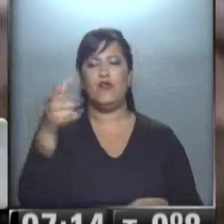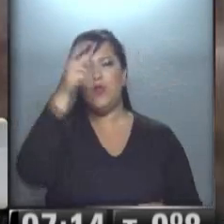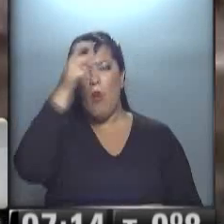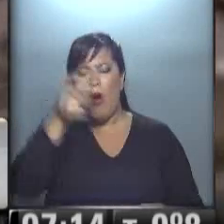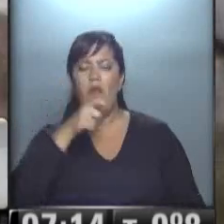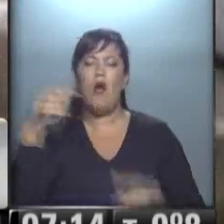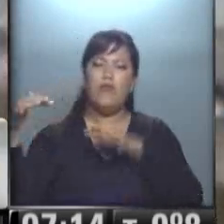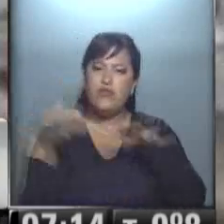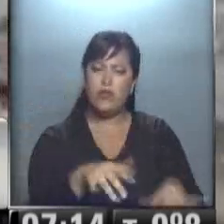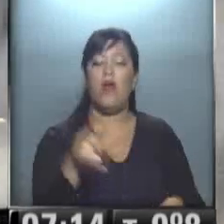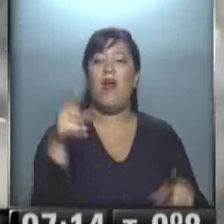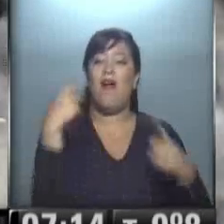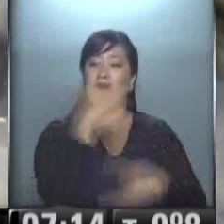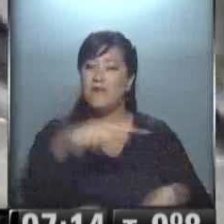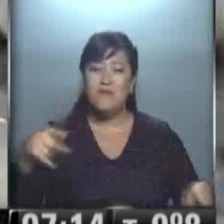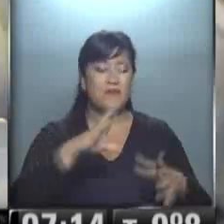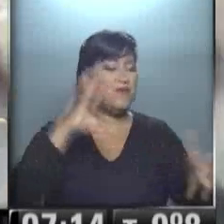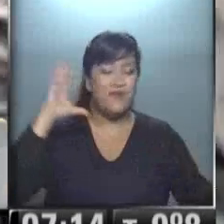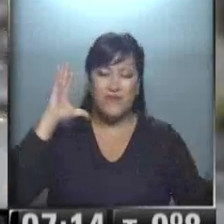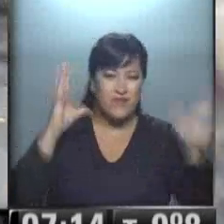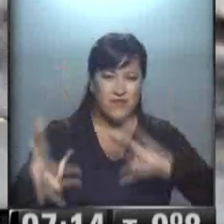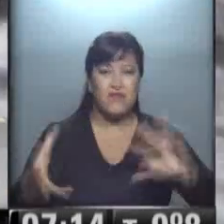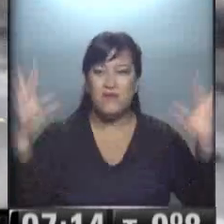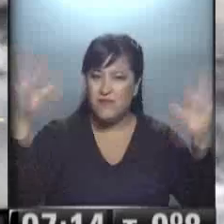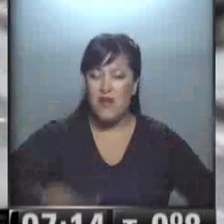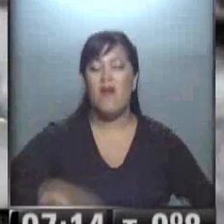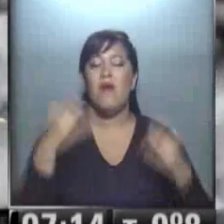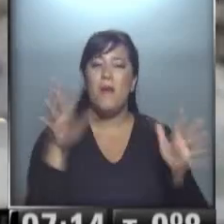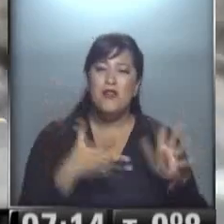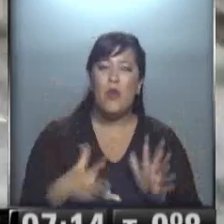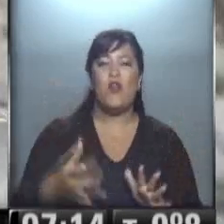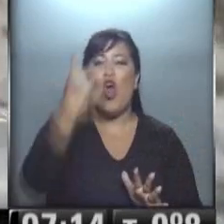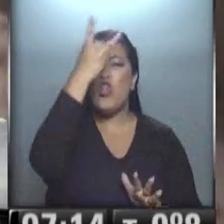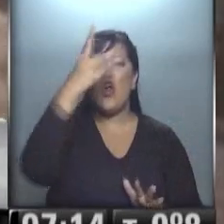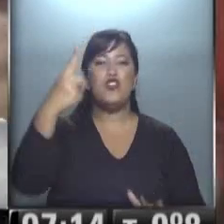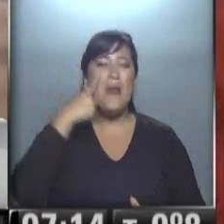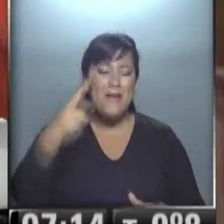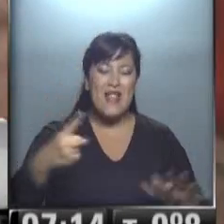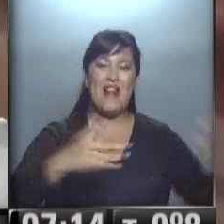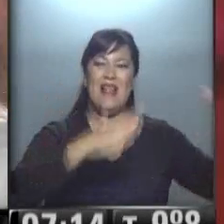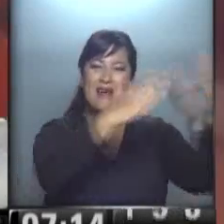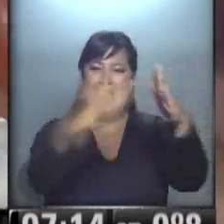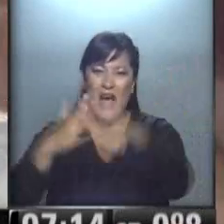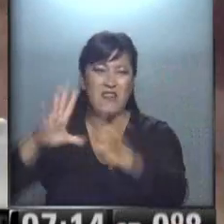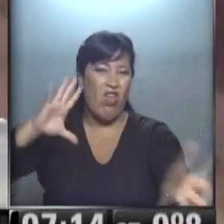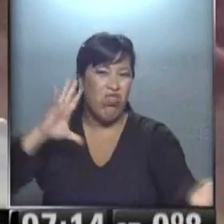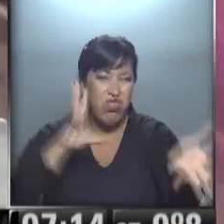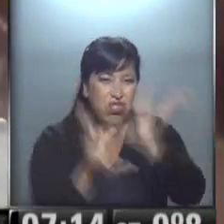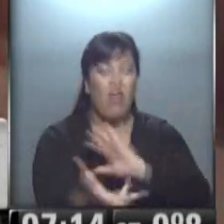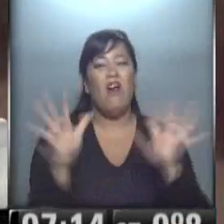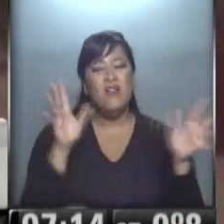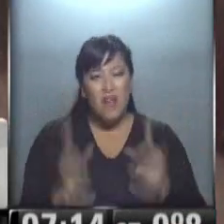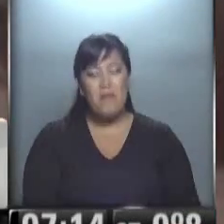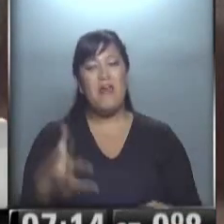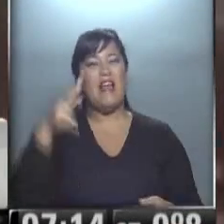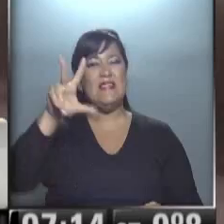daños materiales, se estima que unas 12.000 viviendas quedaron destruidas y otras 30.000 sufrieron